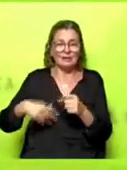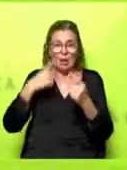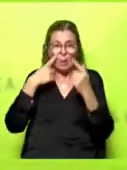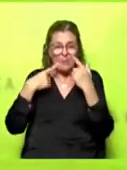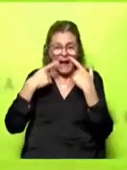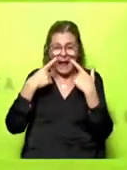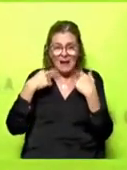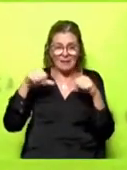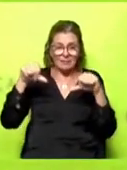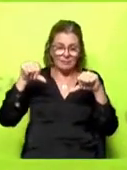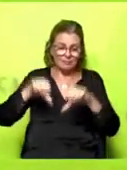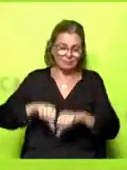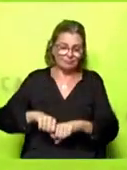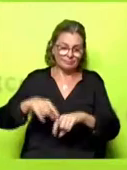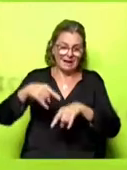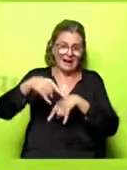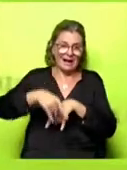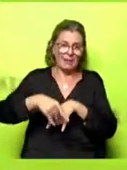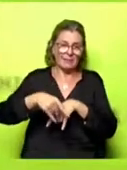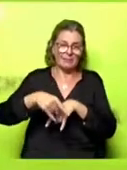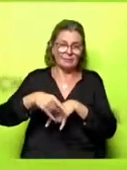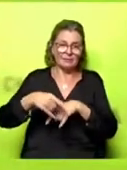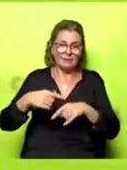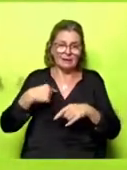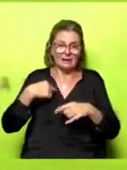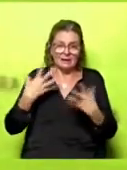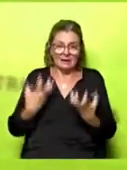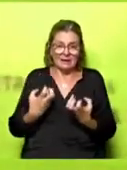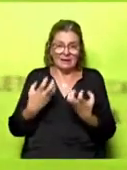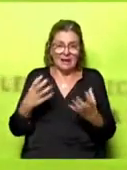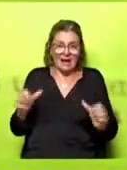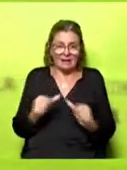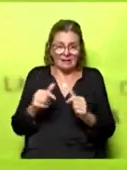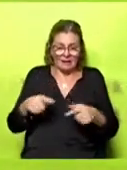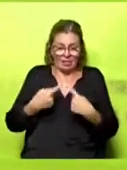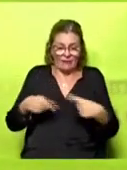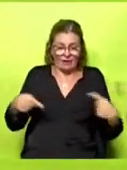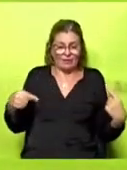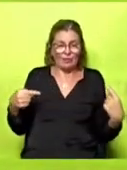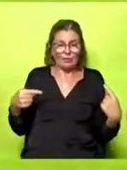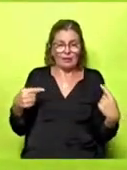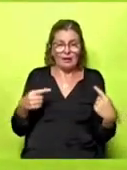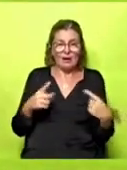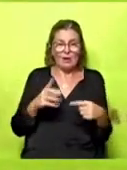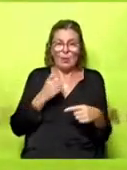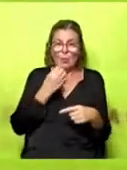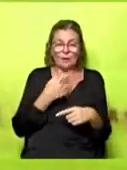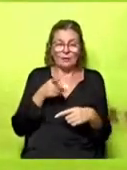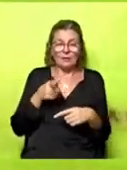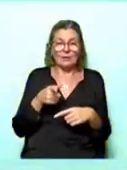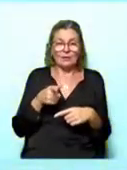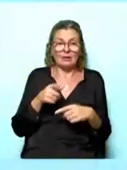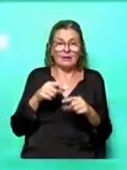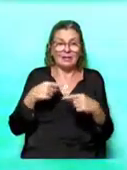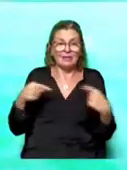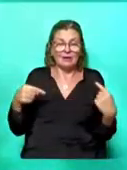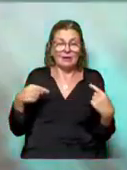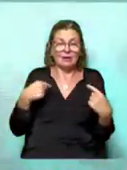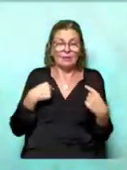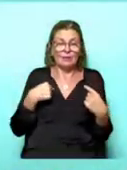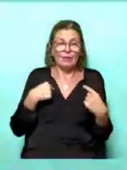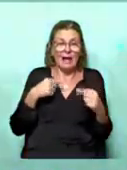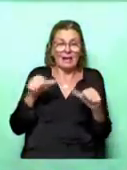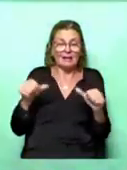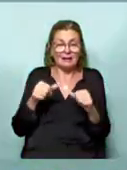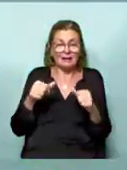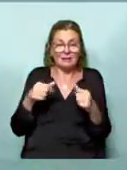estás hundido en la cama, te dan ganas de hacer cosas. Lo bueno de eso es que haces cosas que a vos